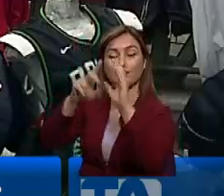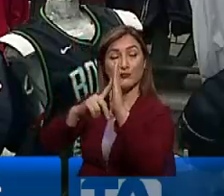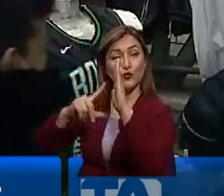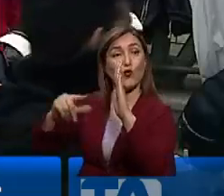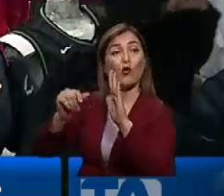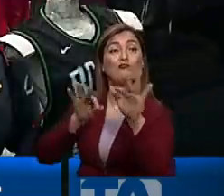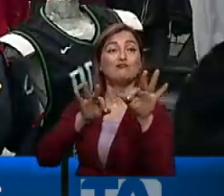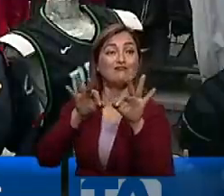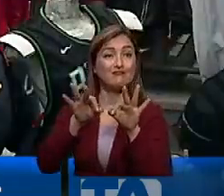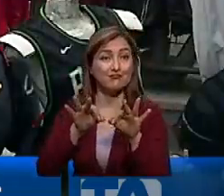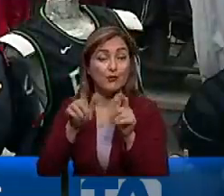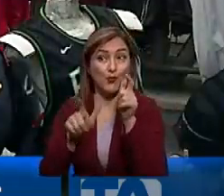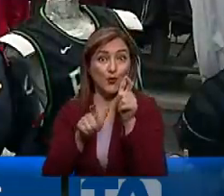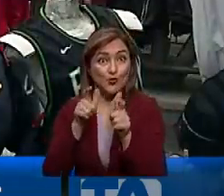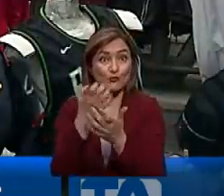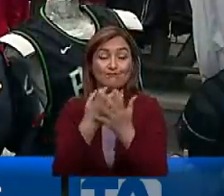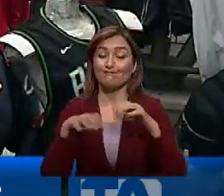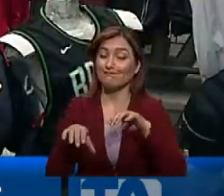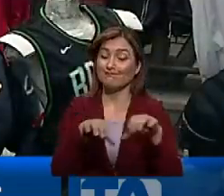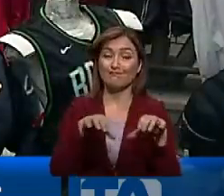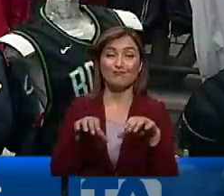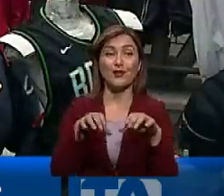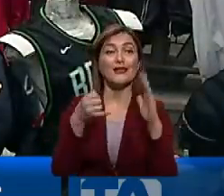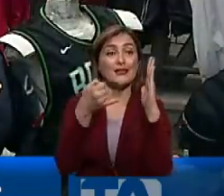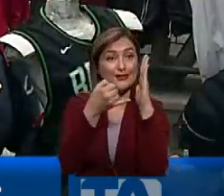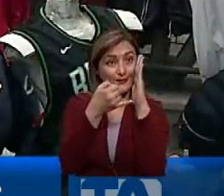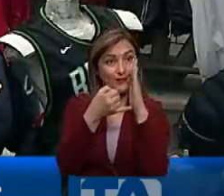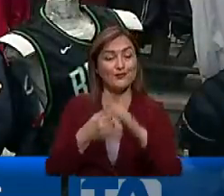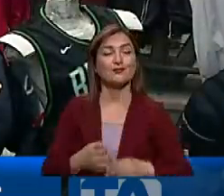que un indicador de que la ciudad se ha reactivado es el IVA.